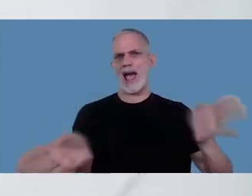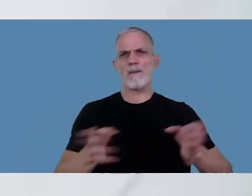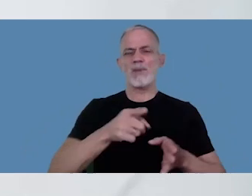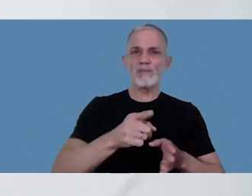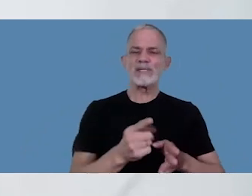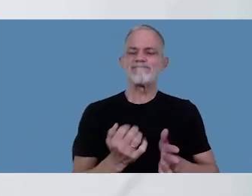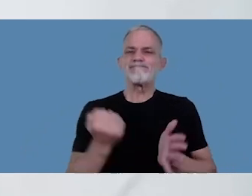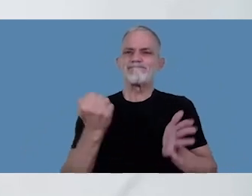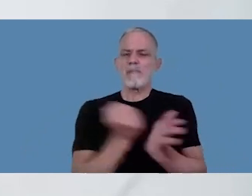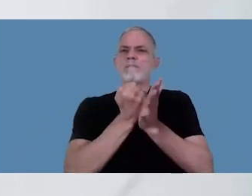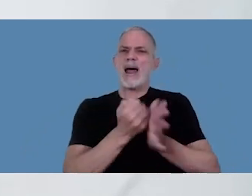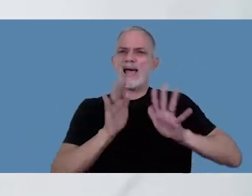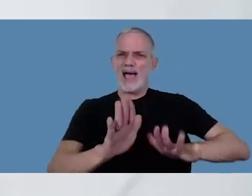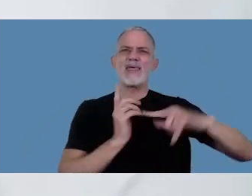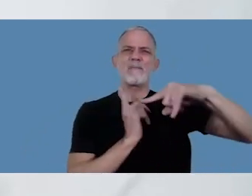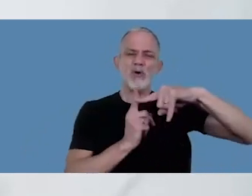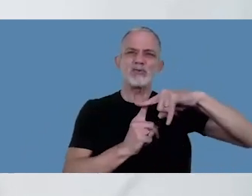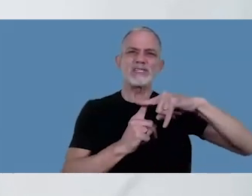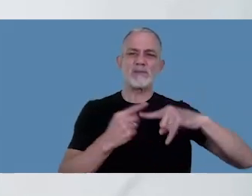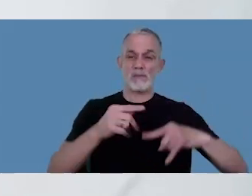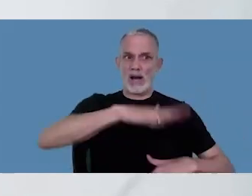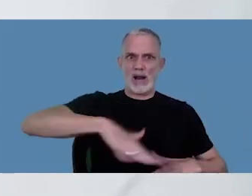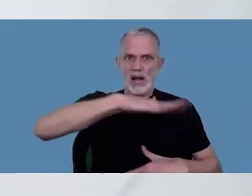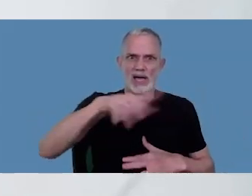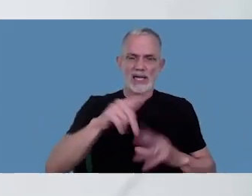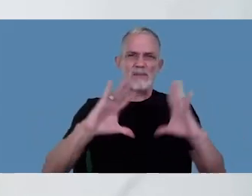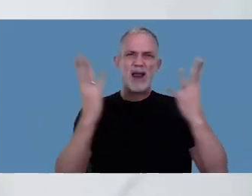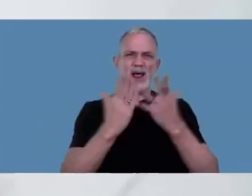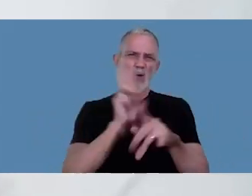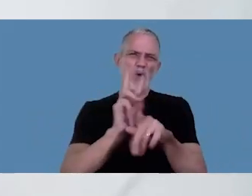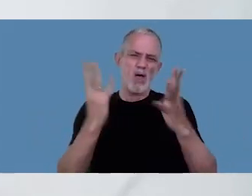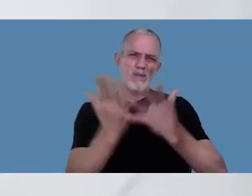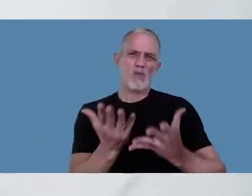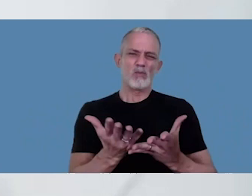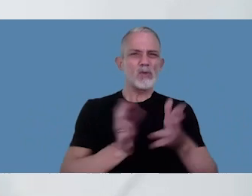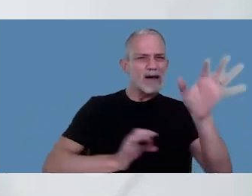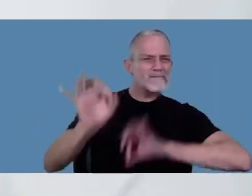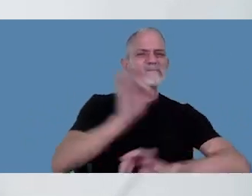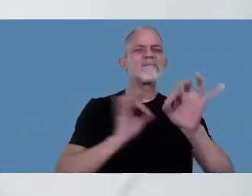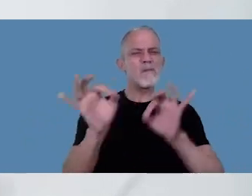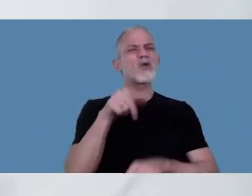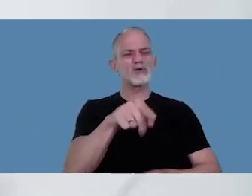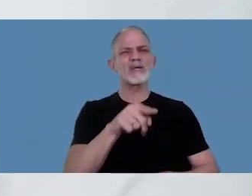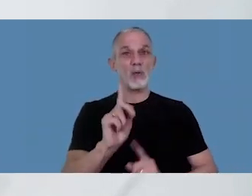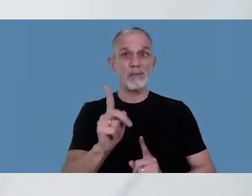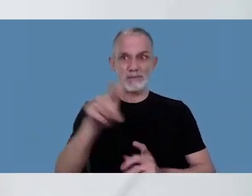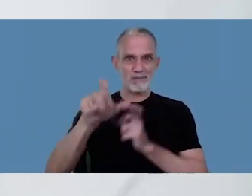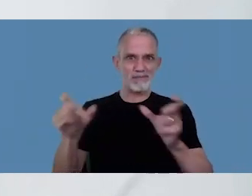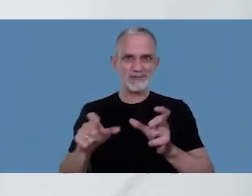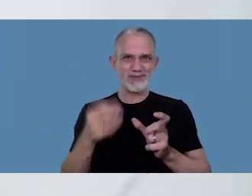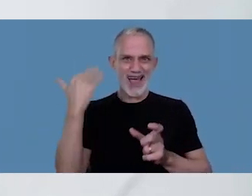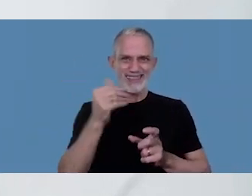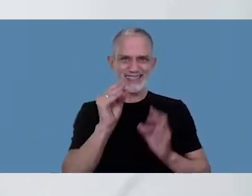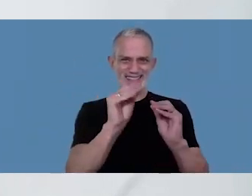más positiva para la comunidad y para el planeta. Son los que armaron este proyecto de